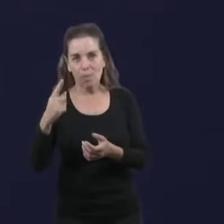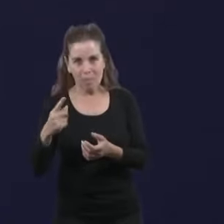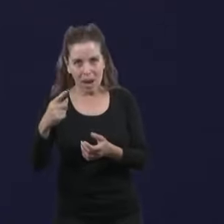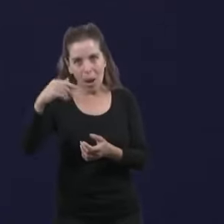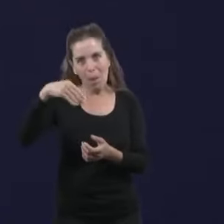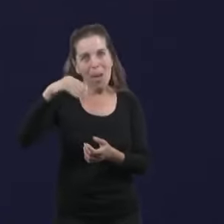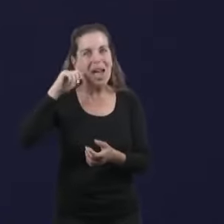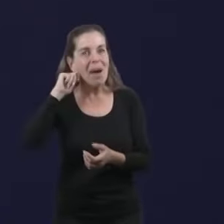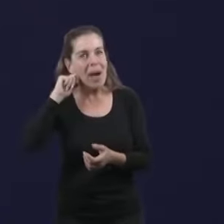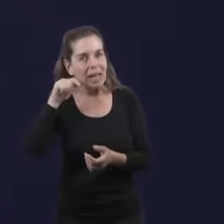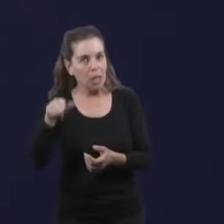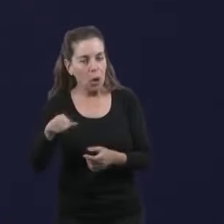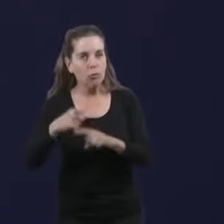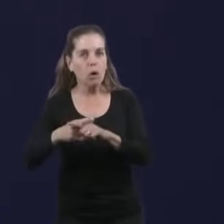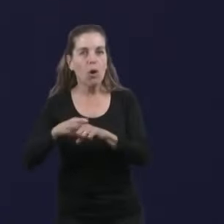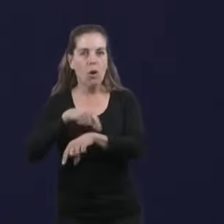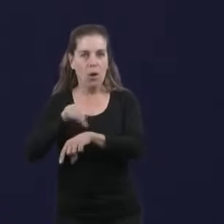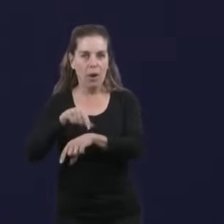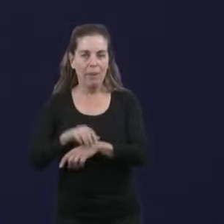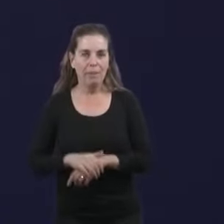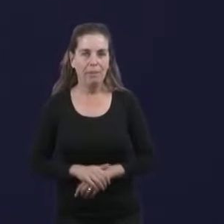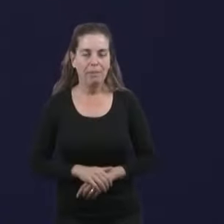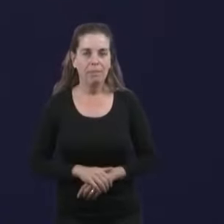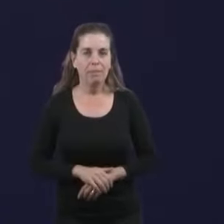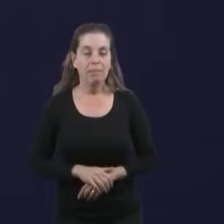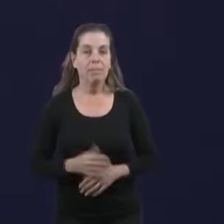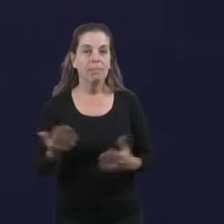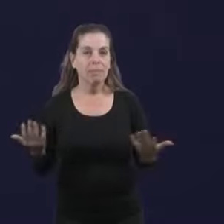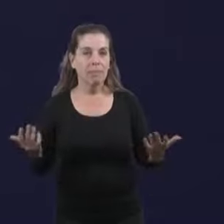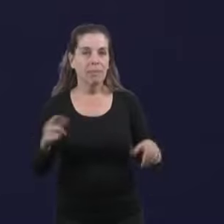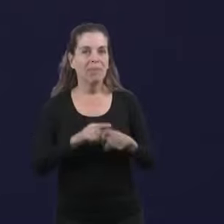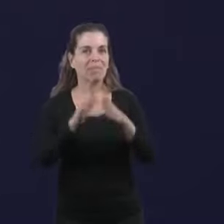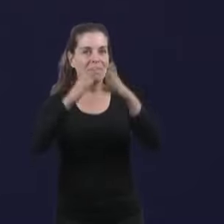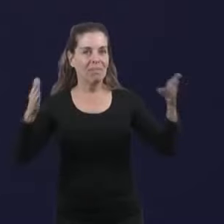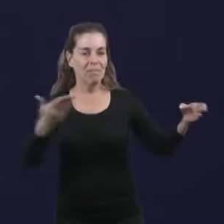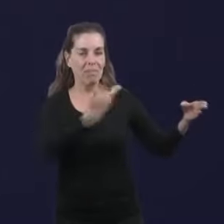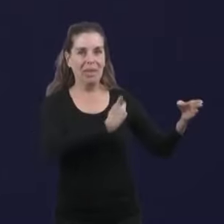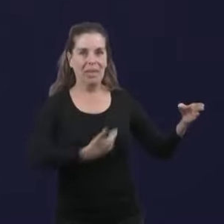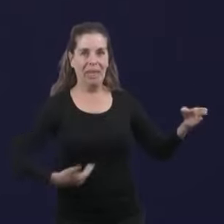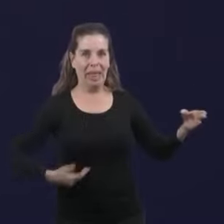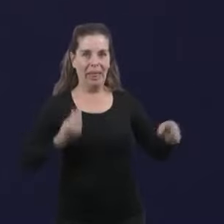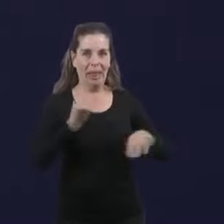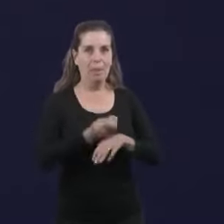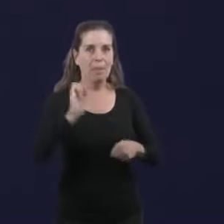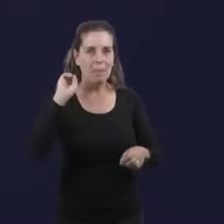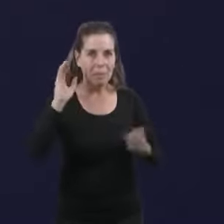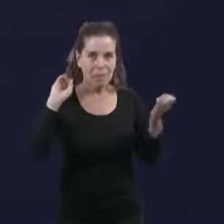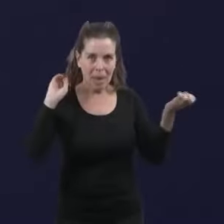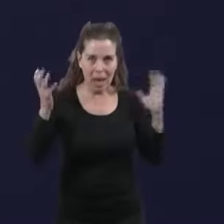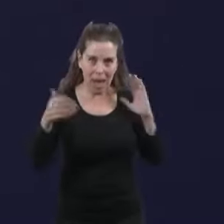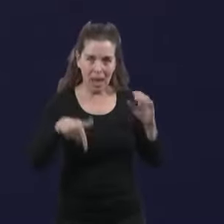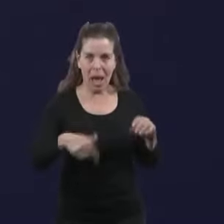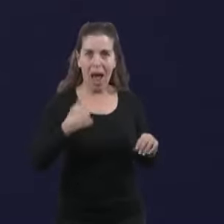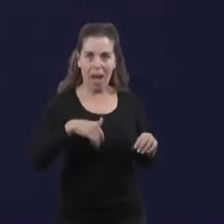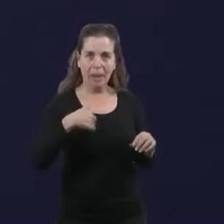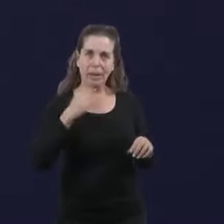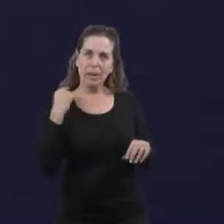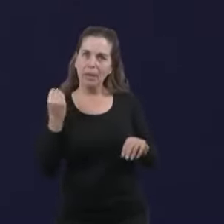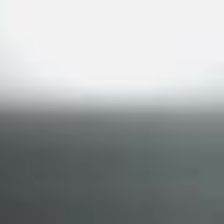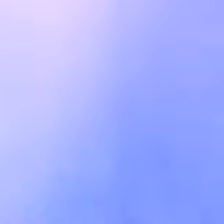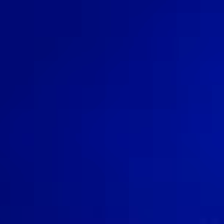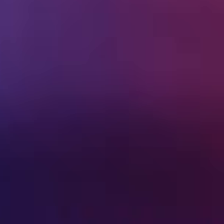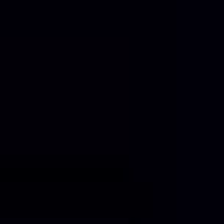mw por hora en la administración del presidente mile argentina se potencia también en el ámbito